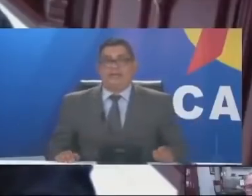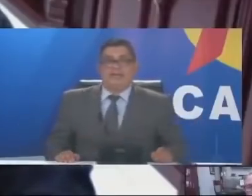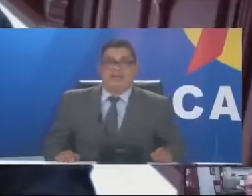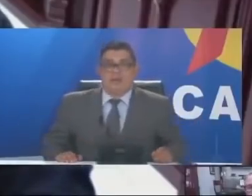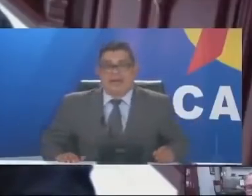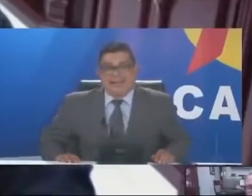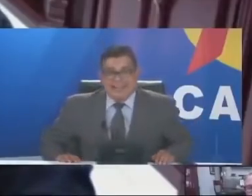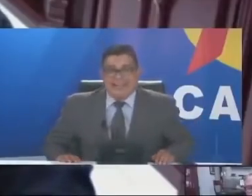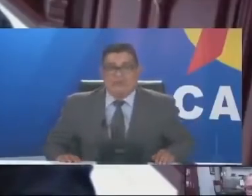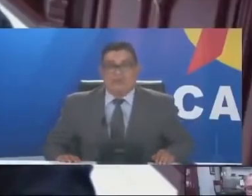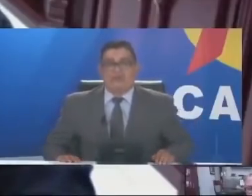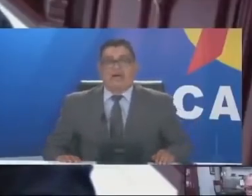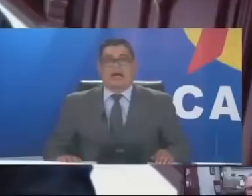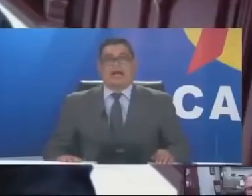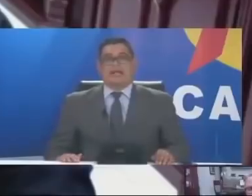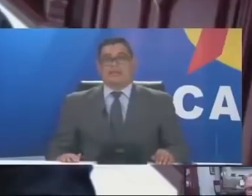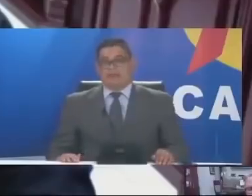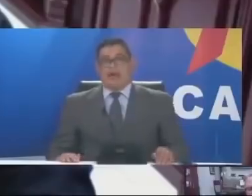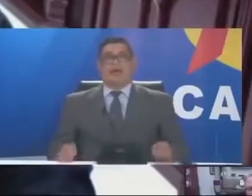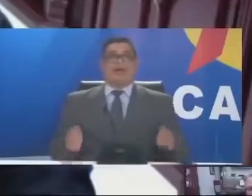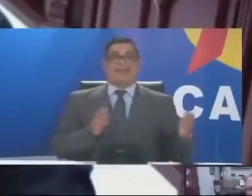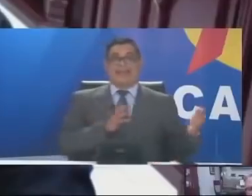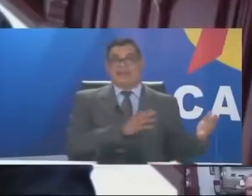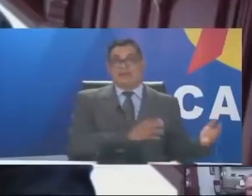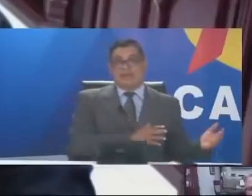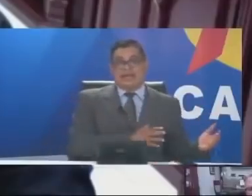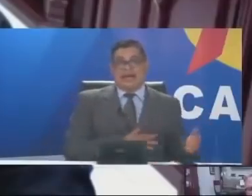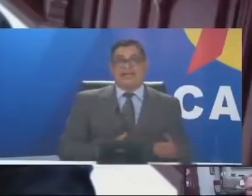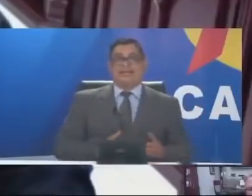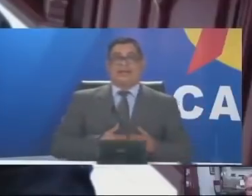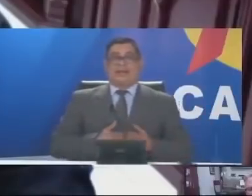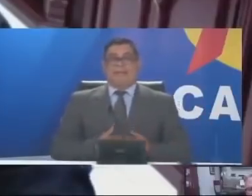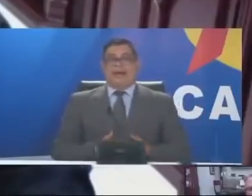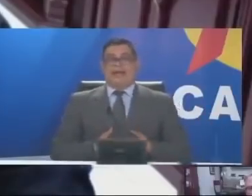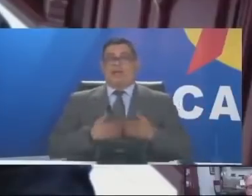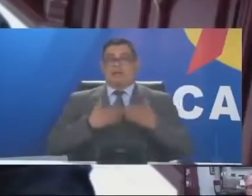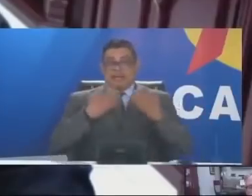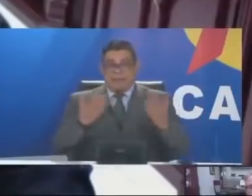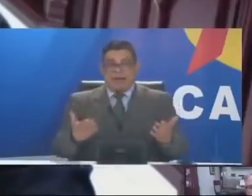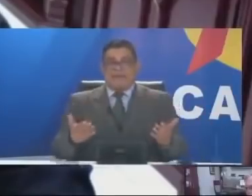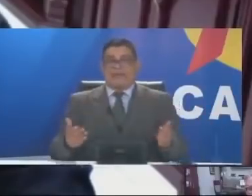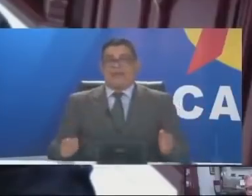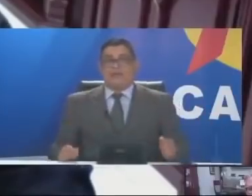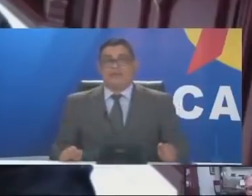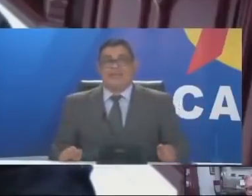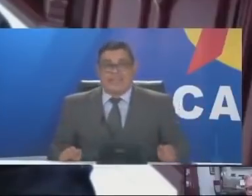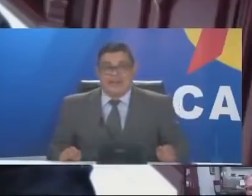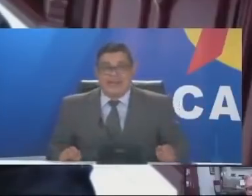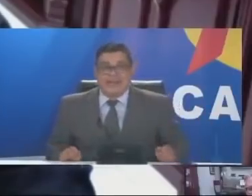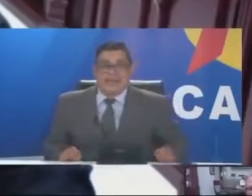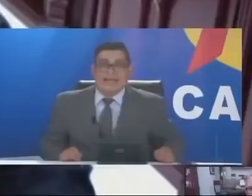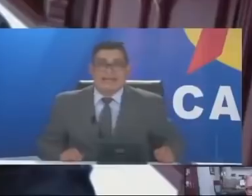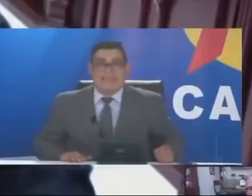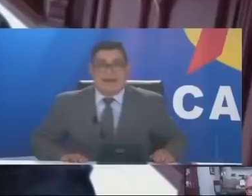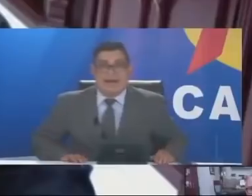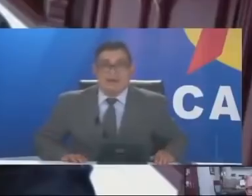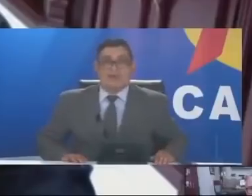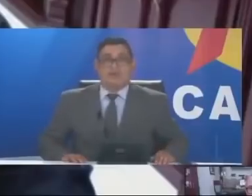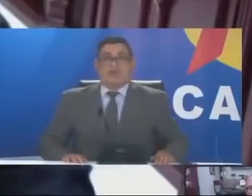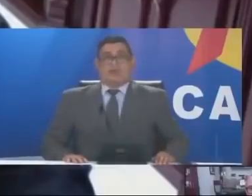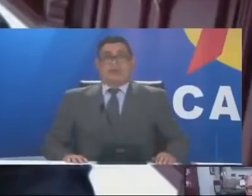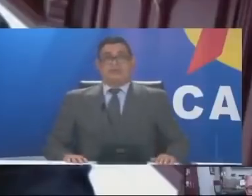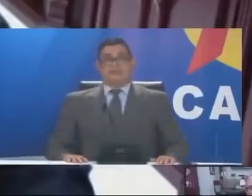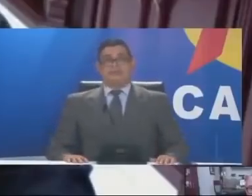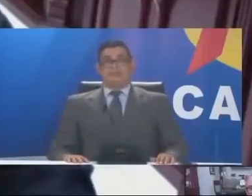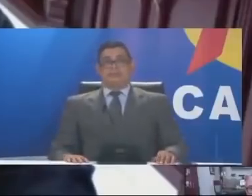continuar recibiendo candidatos a diputados candidatos alcaldes para que escuchen la palabra de dios está abierta a la iglesia para